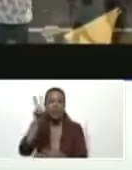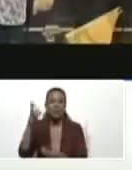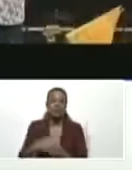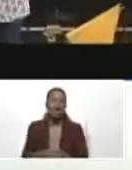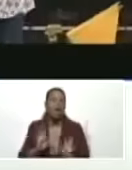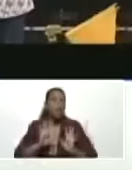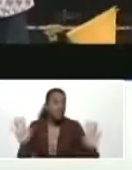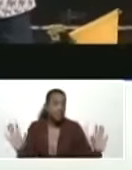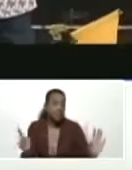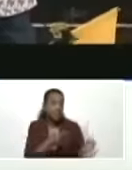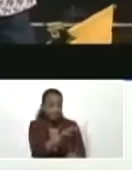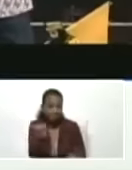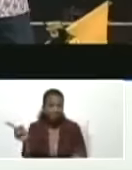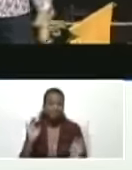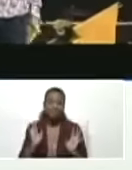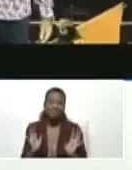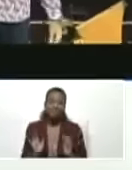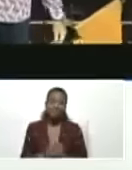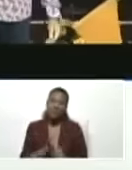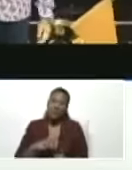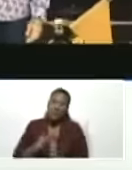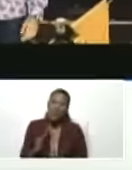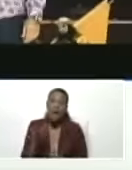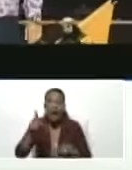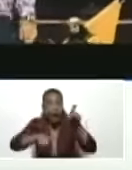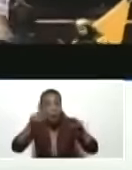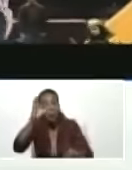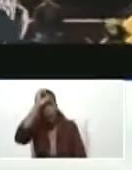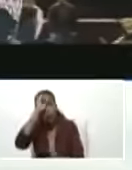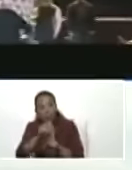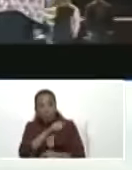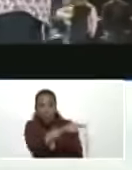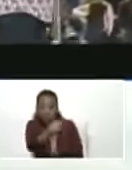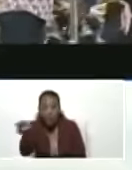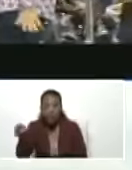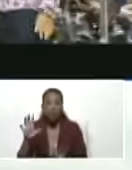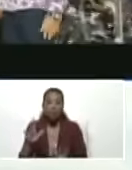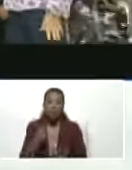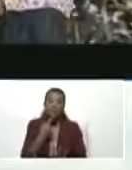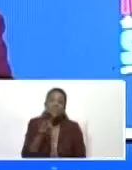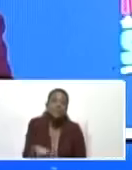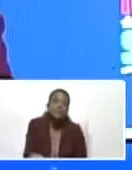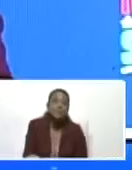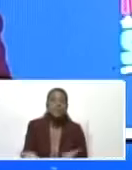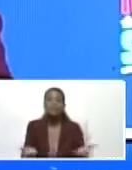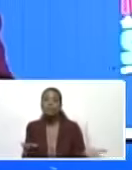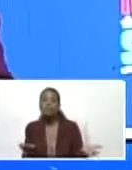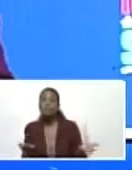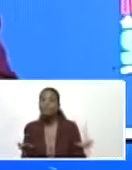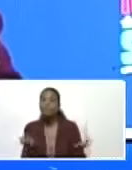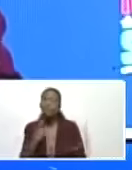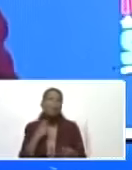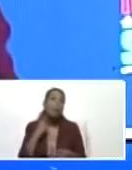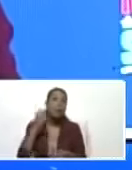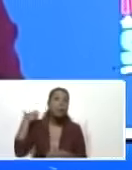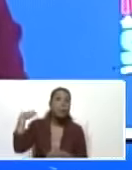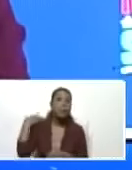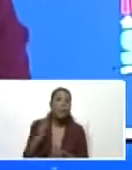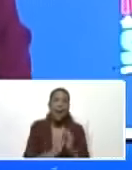que yo quiero escuchar algunas opiniones. Por antigüedad vamos a dar la